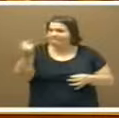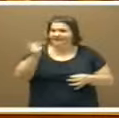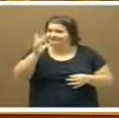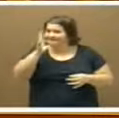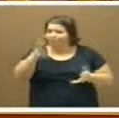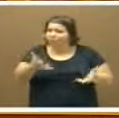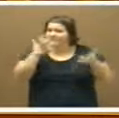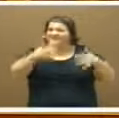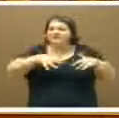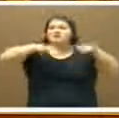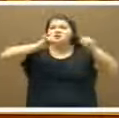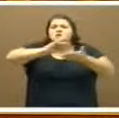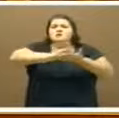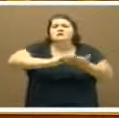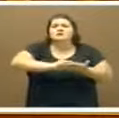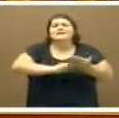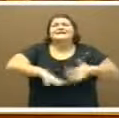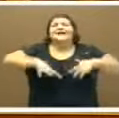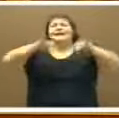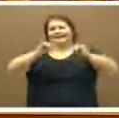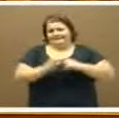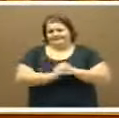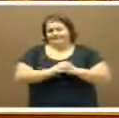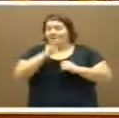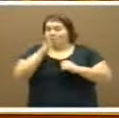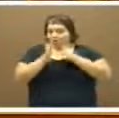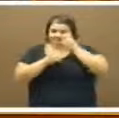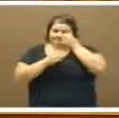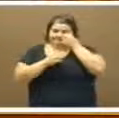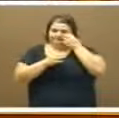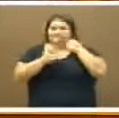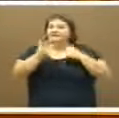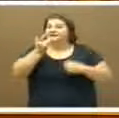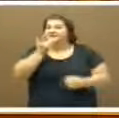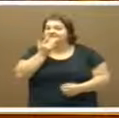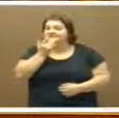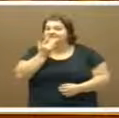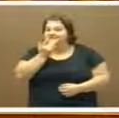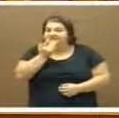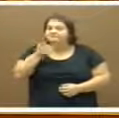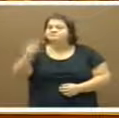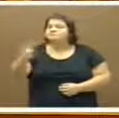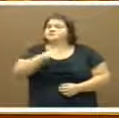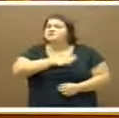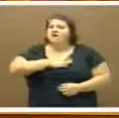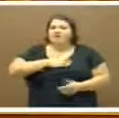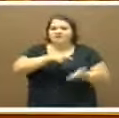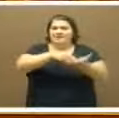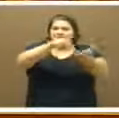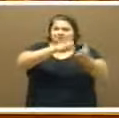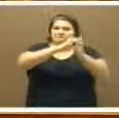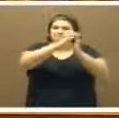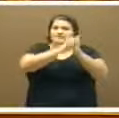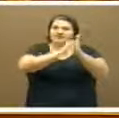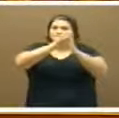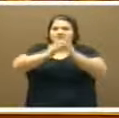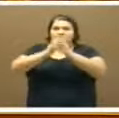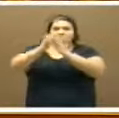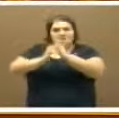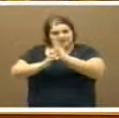aporta nada y no soluciona nada, porque si de verdad su pretensión es bajar los impuestos, si de verdad